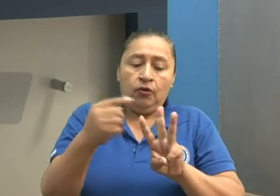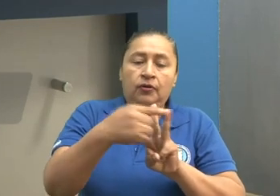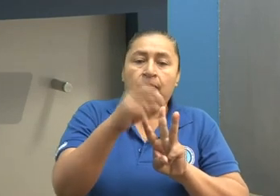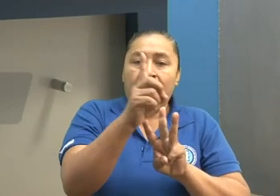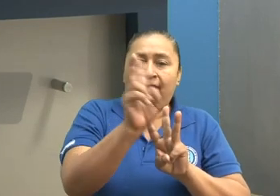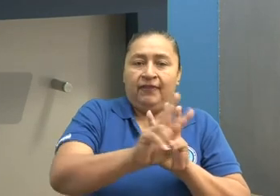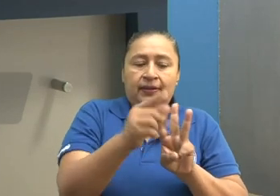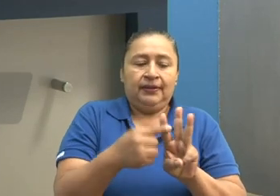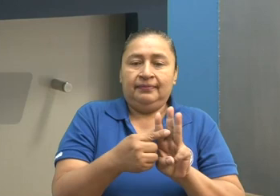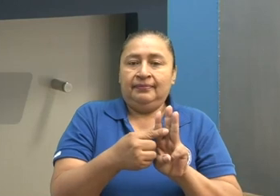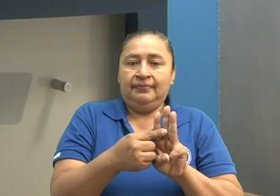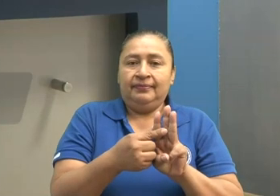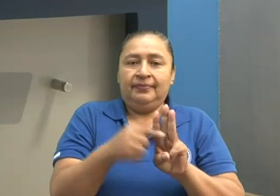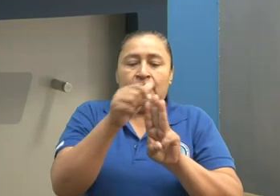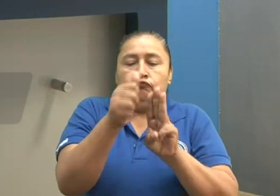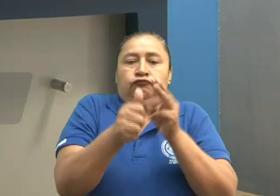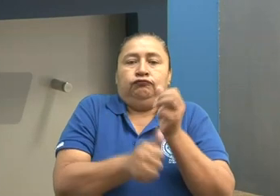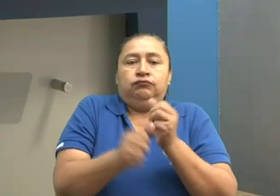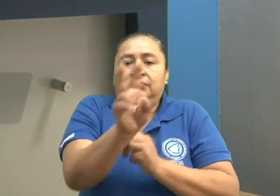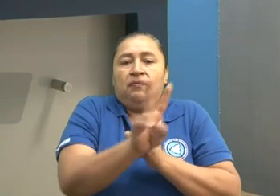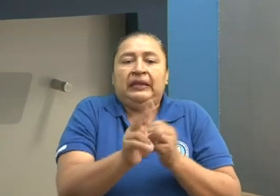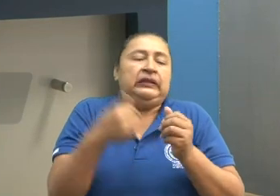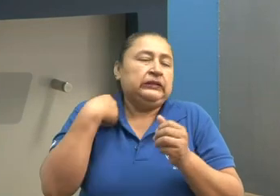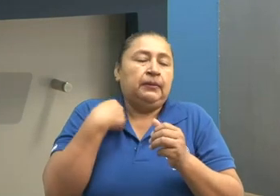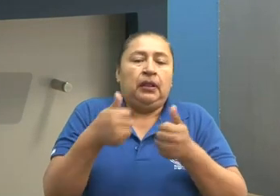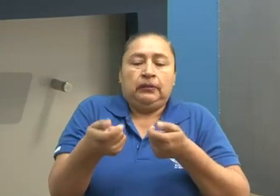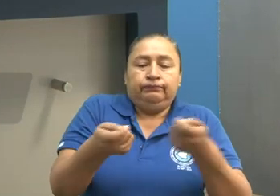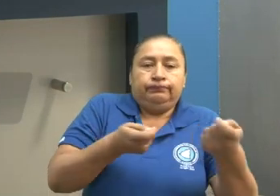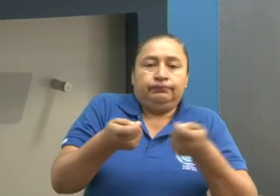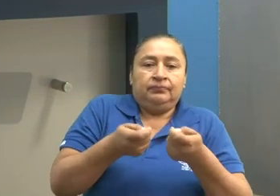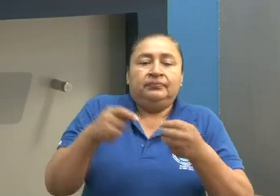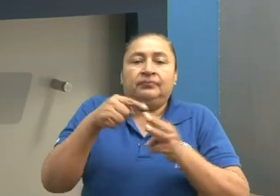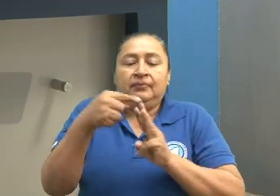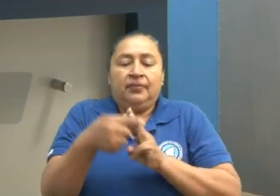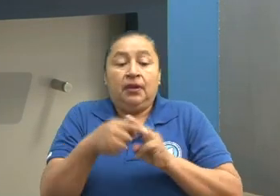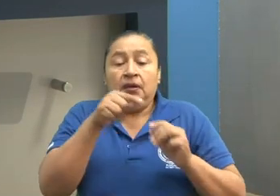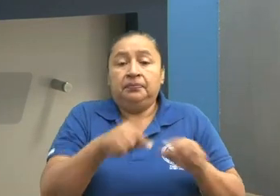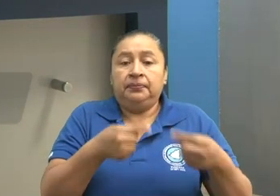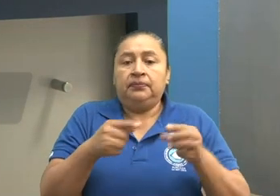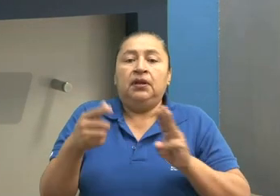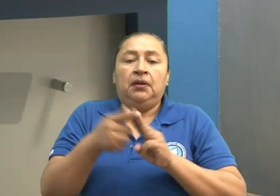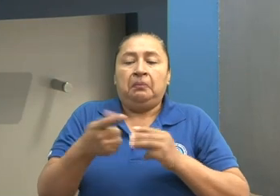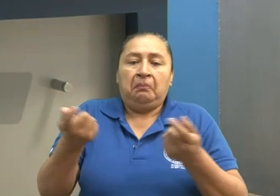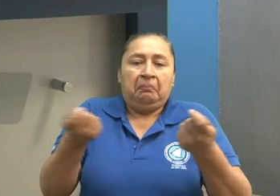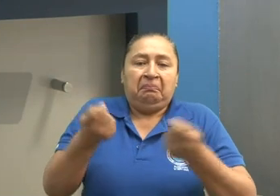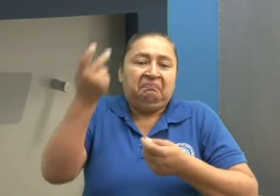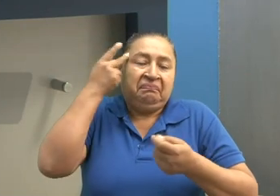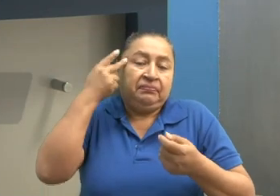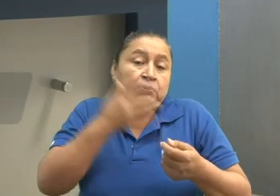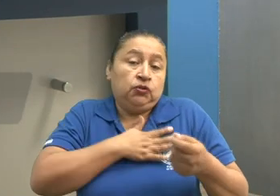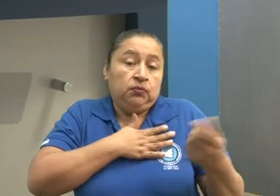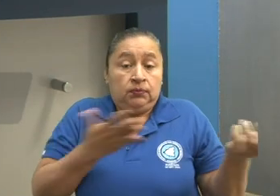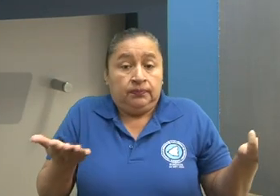Es decir, quedaron realmente subordinados los conservadores, esta llamada oposición conservadora, a los intereses del somocismo. Entonces